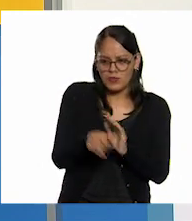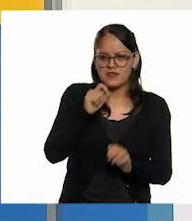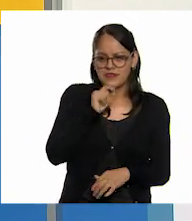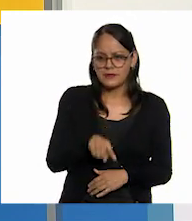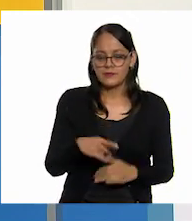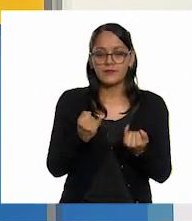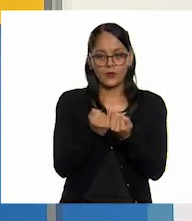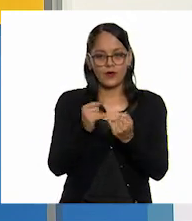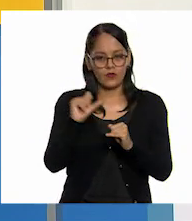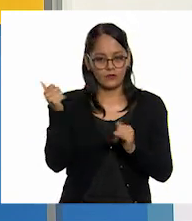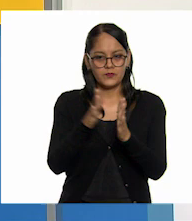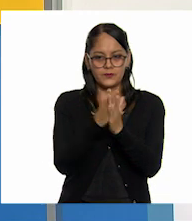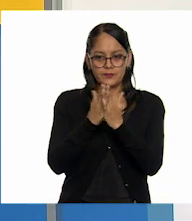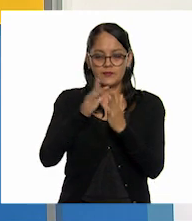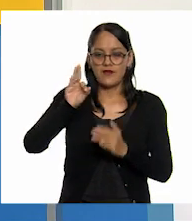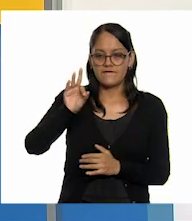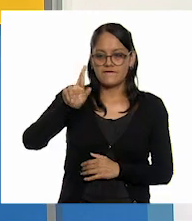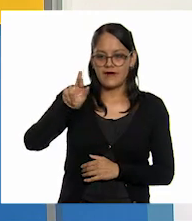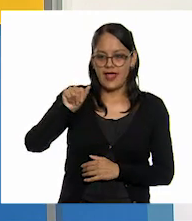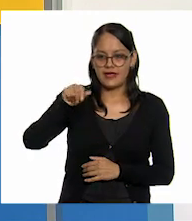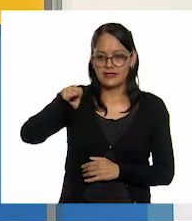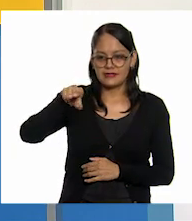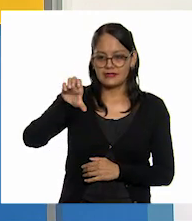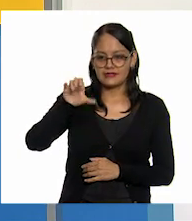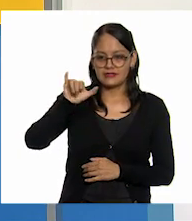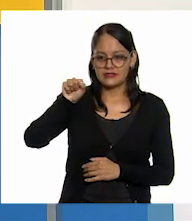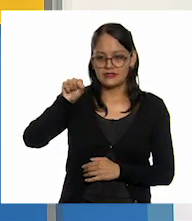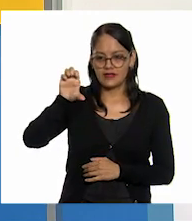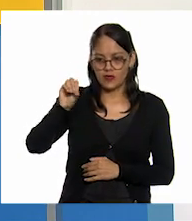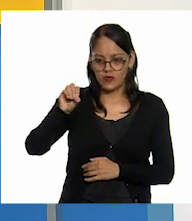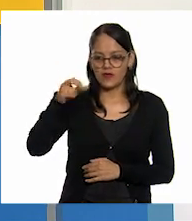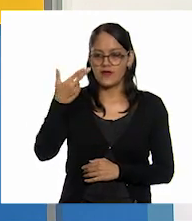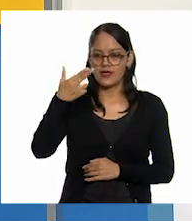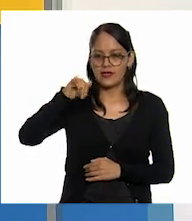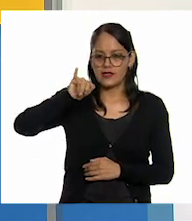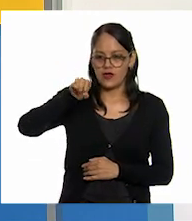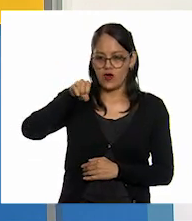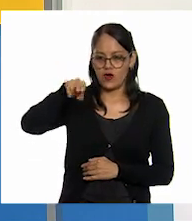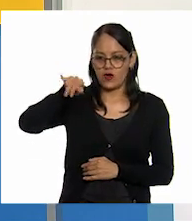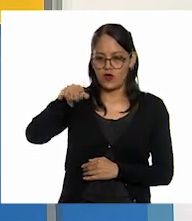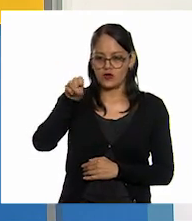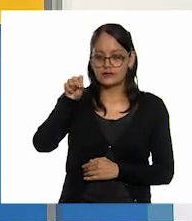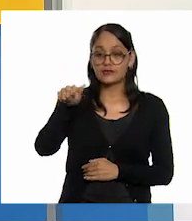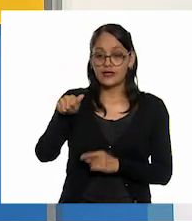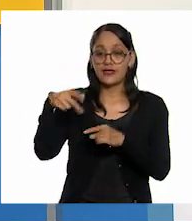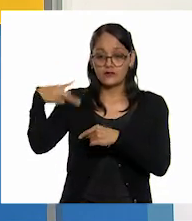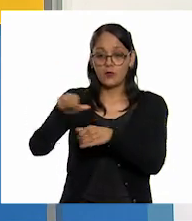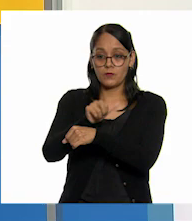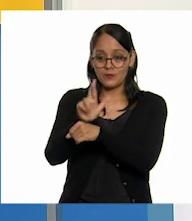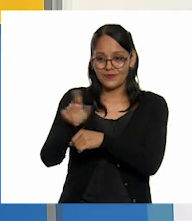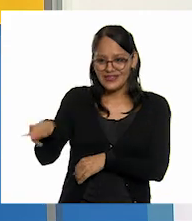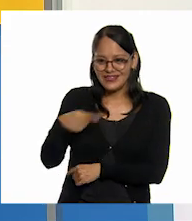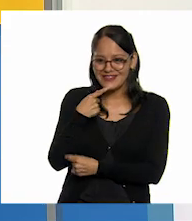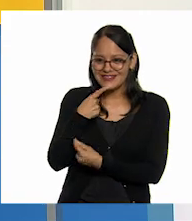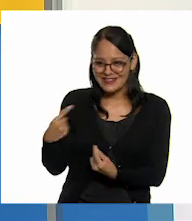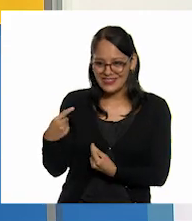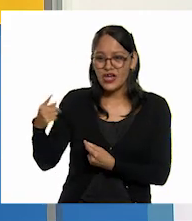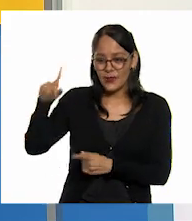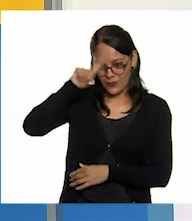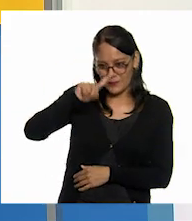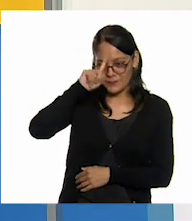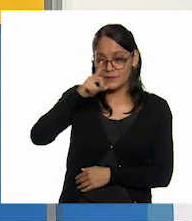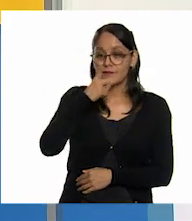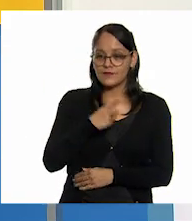de Francisco Hinojosa, uno que nos recomiende Raulito, para identificar, como ya habíamos dicho, la trama,